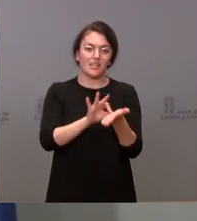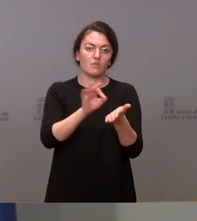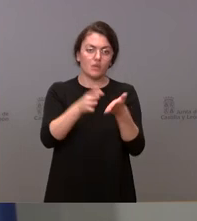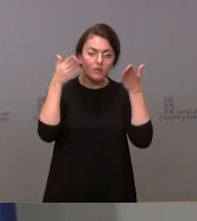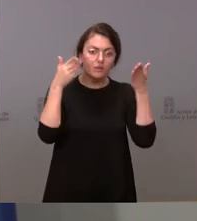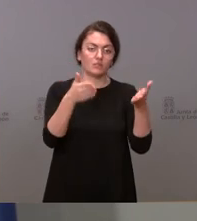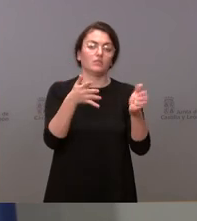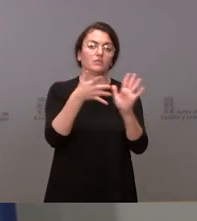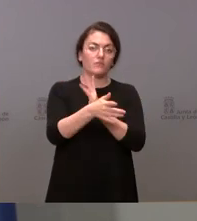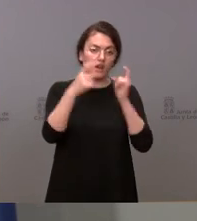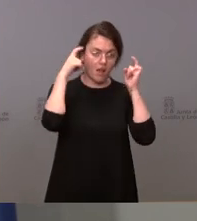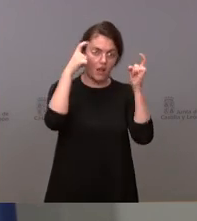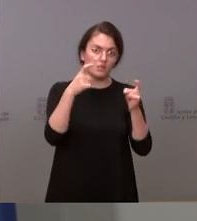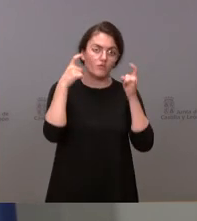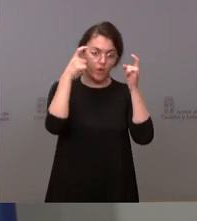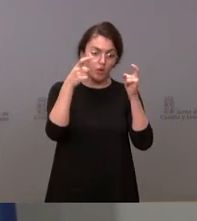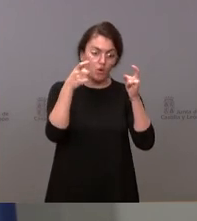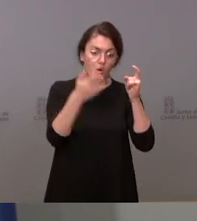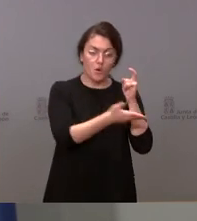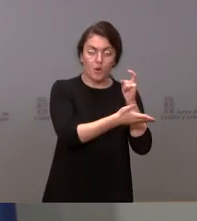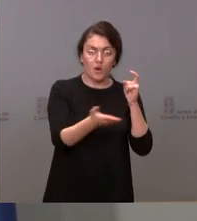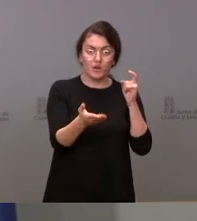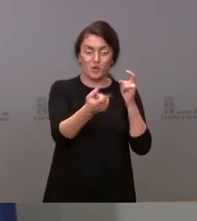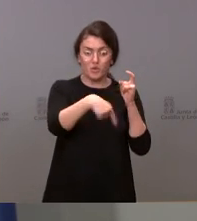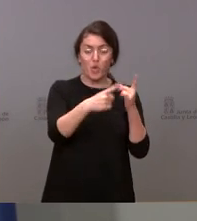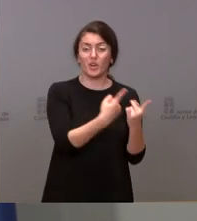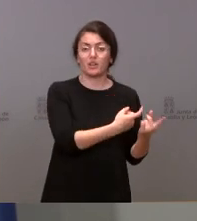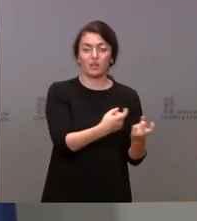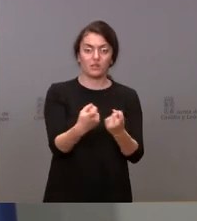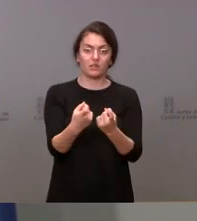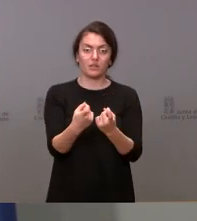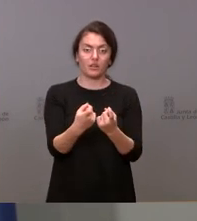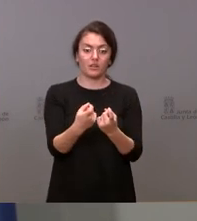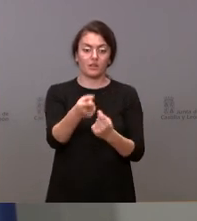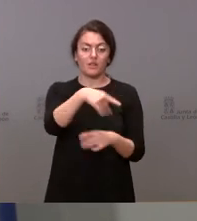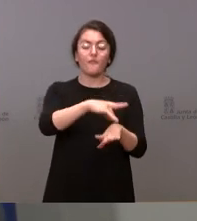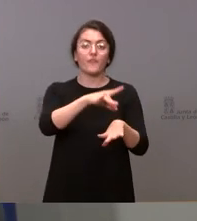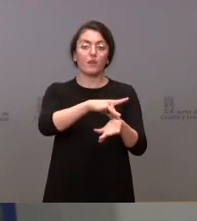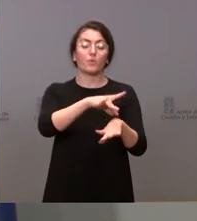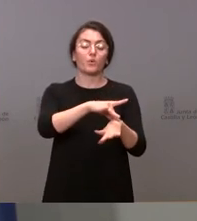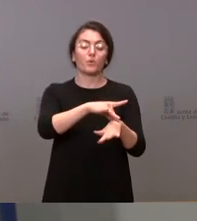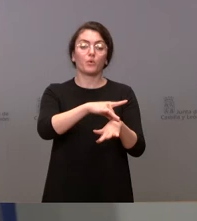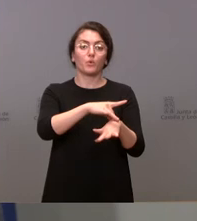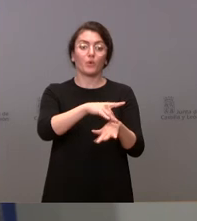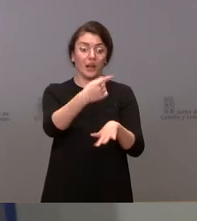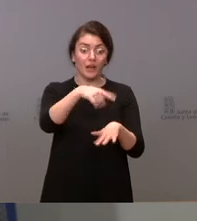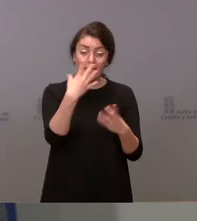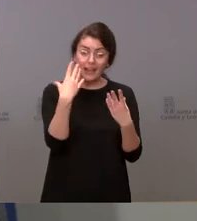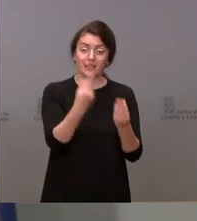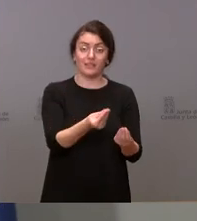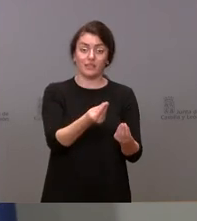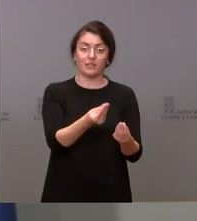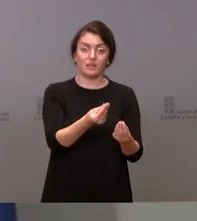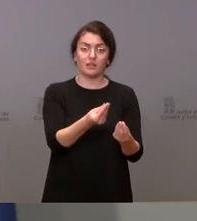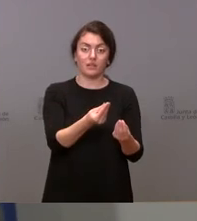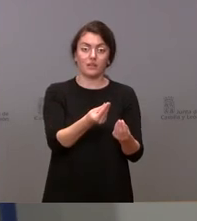esfuerzo tiene que ser que ellos, quienes nos necesitan, los enfermos, los pacientes, entiendan la